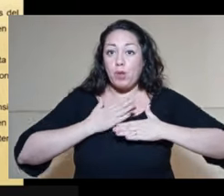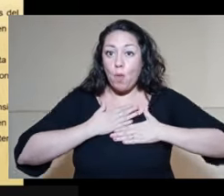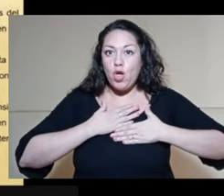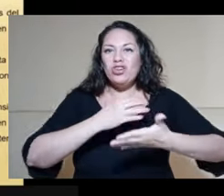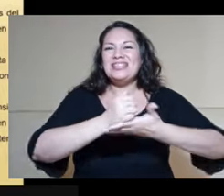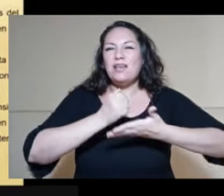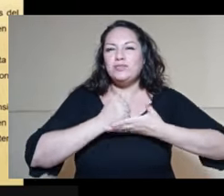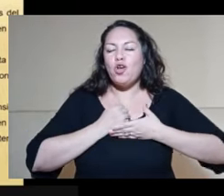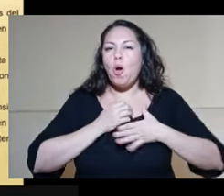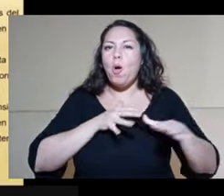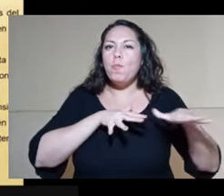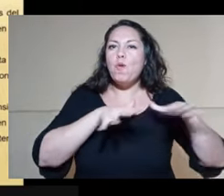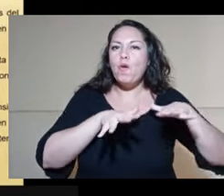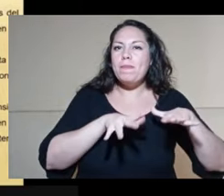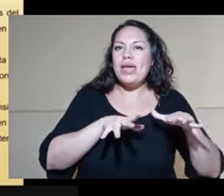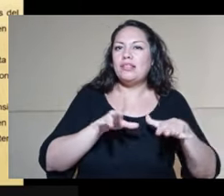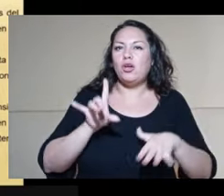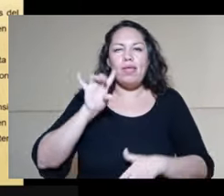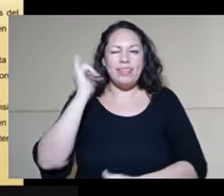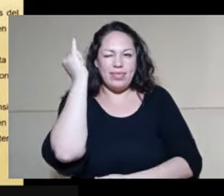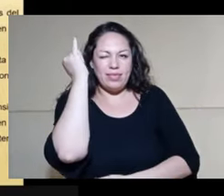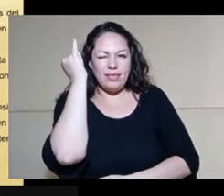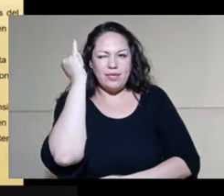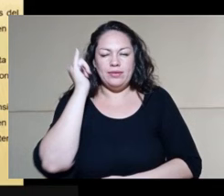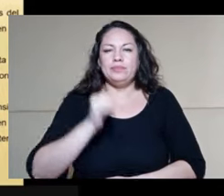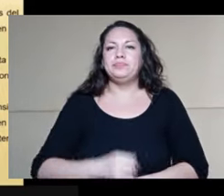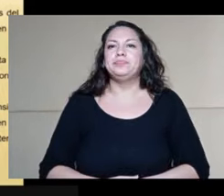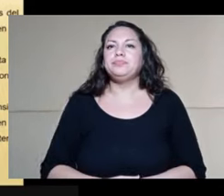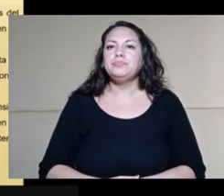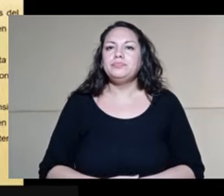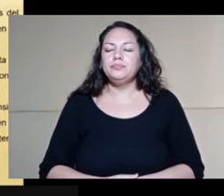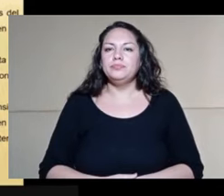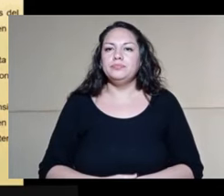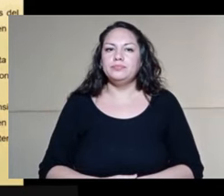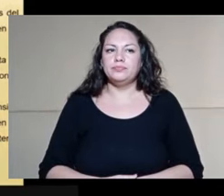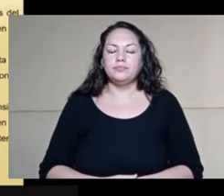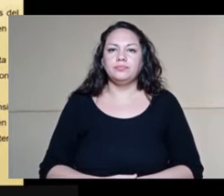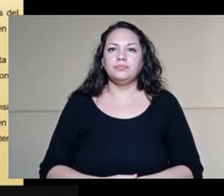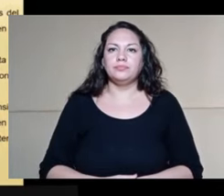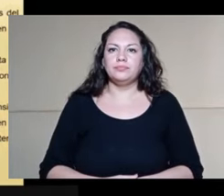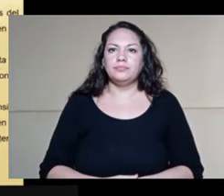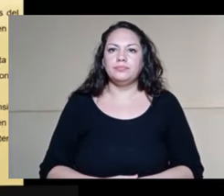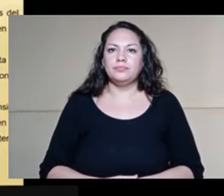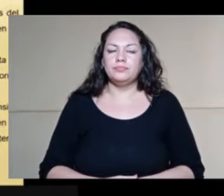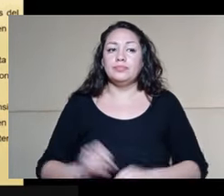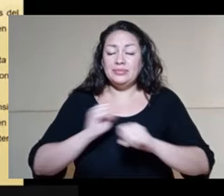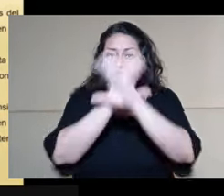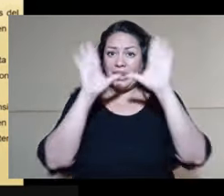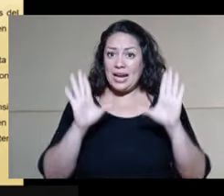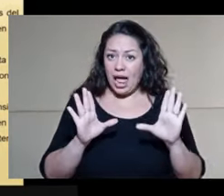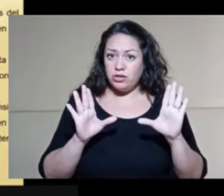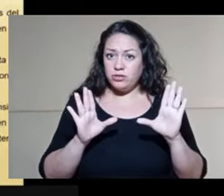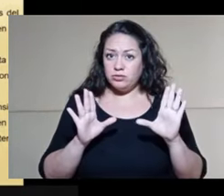propiocepción. ¿Sí? Se da sentido al movimiento, a la posición, ¿eh? Que tiene nuestro